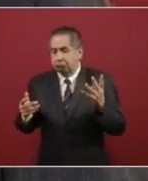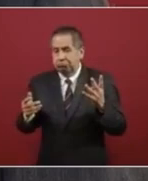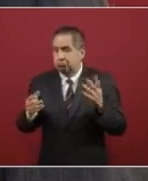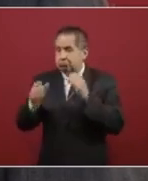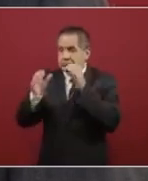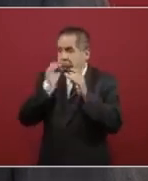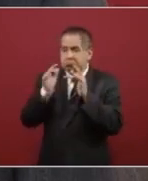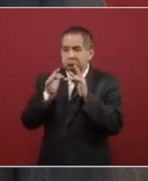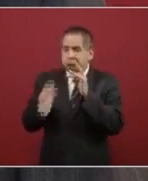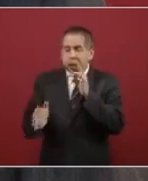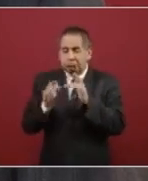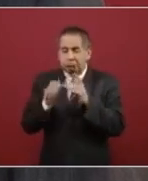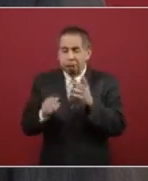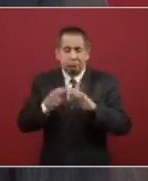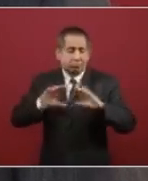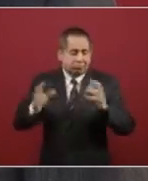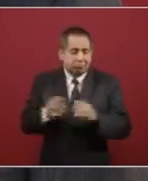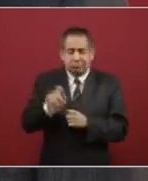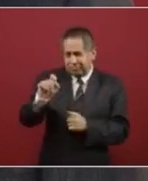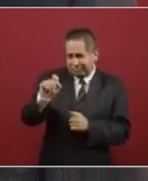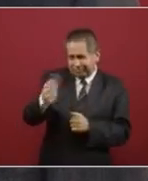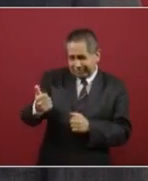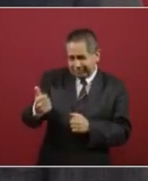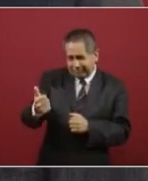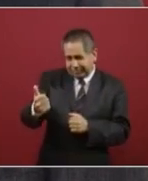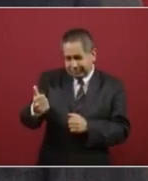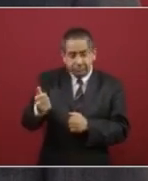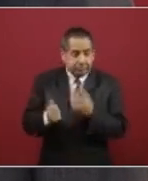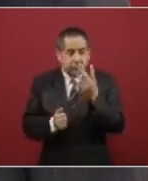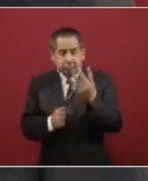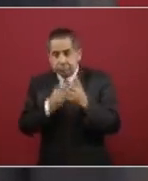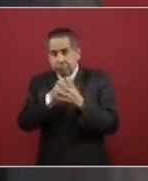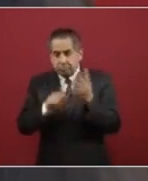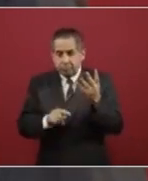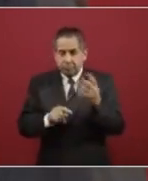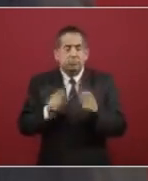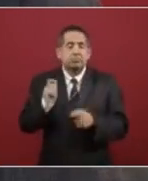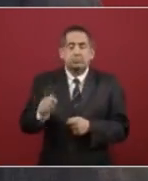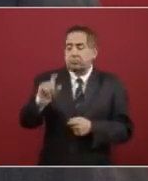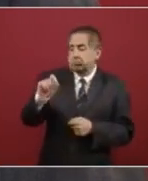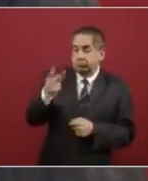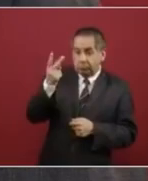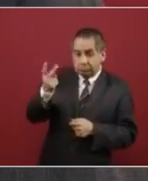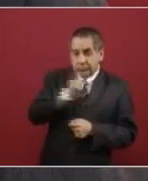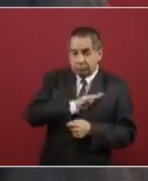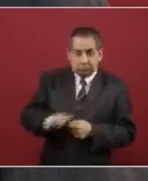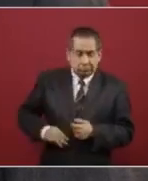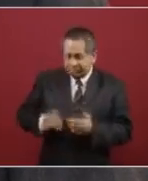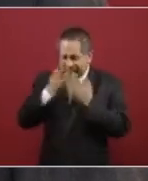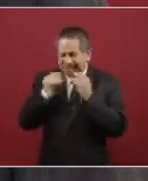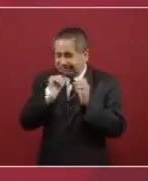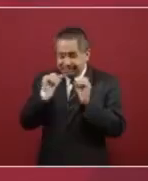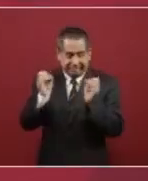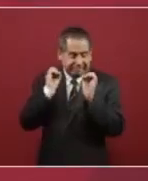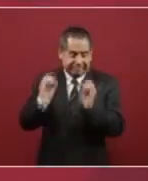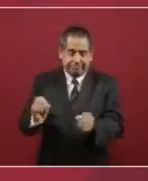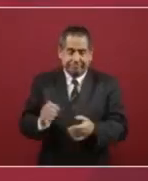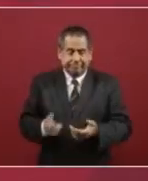de los 26 municipios. En 22, nada.